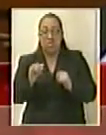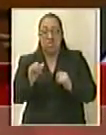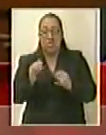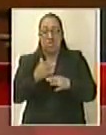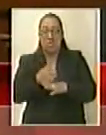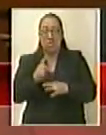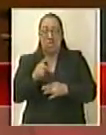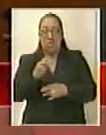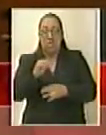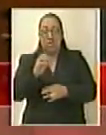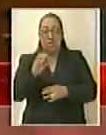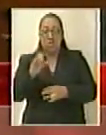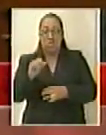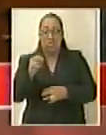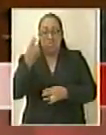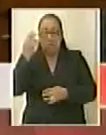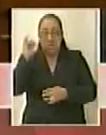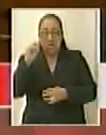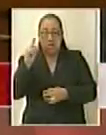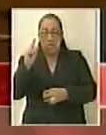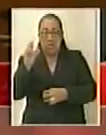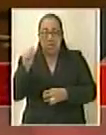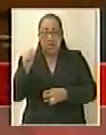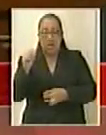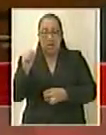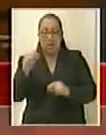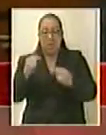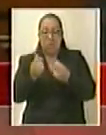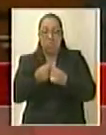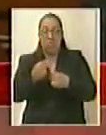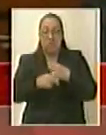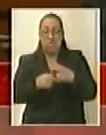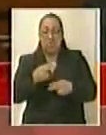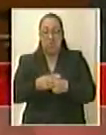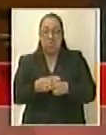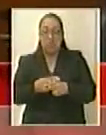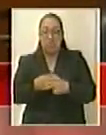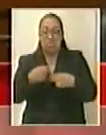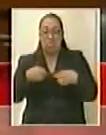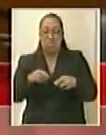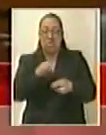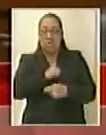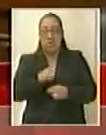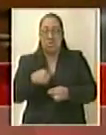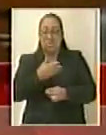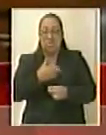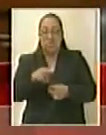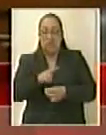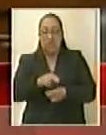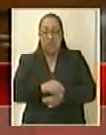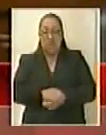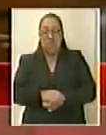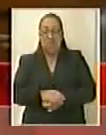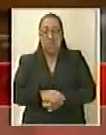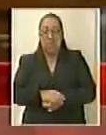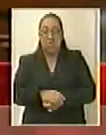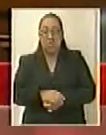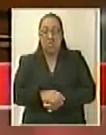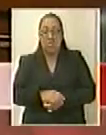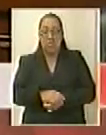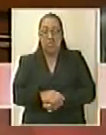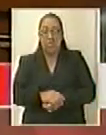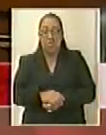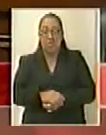través de esta moción por iniciativa de la bancada nacionalista me permite señor presidente leerla con moción de